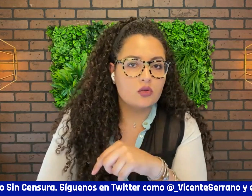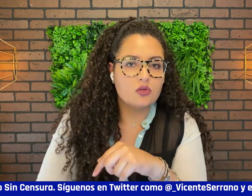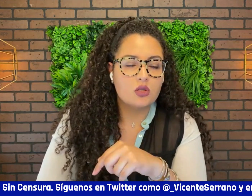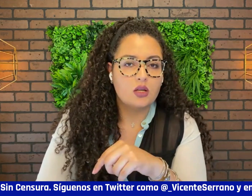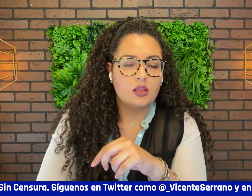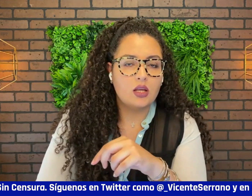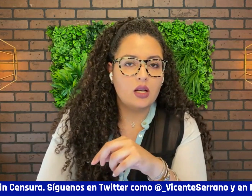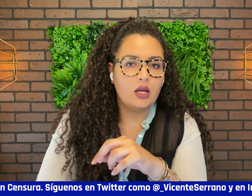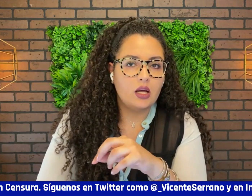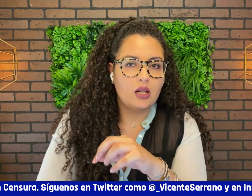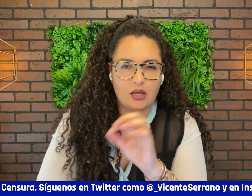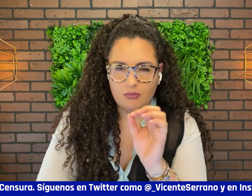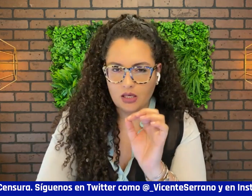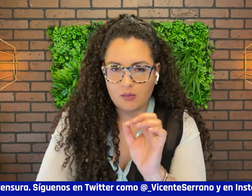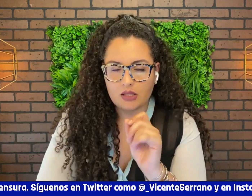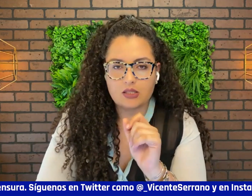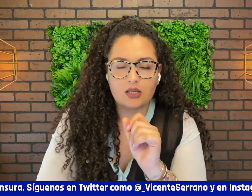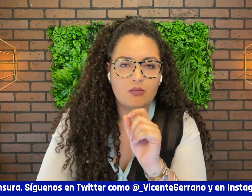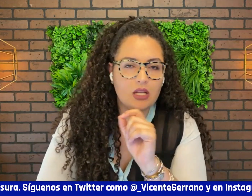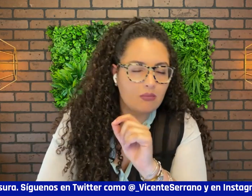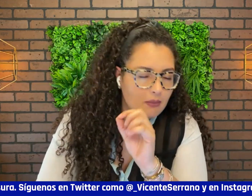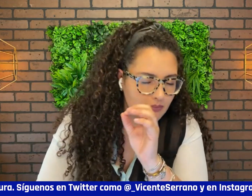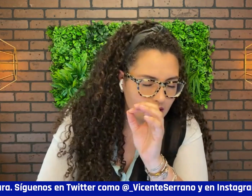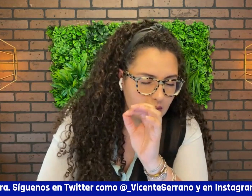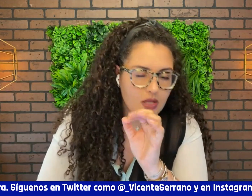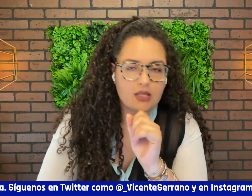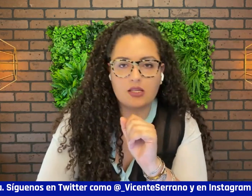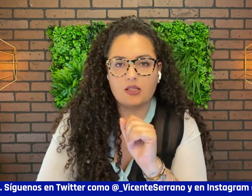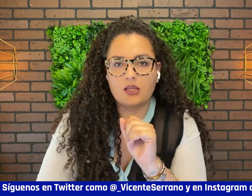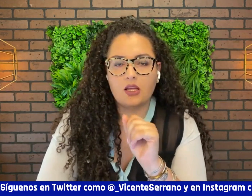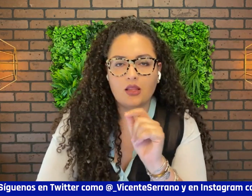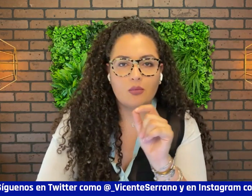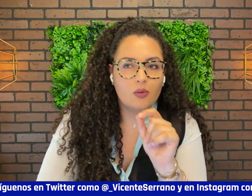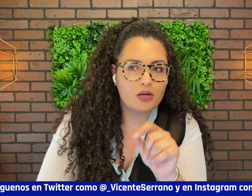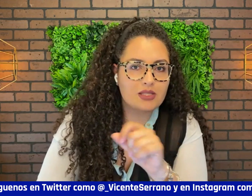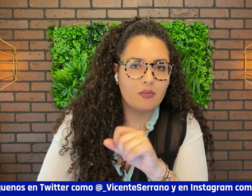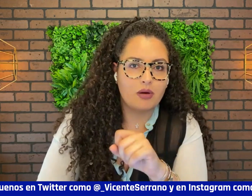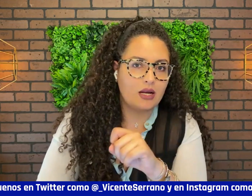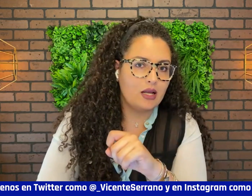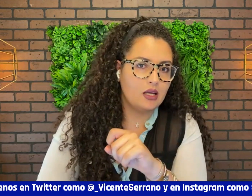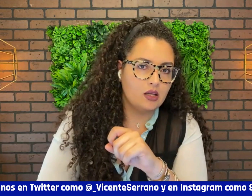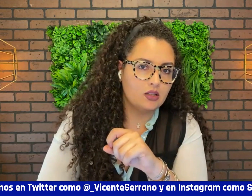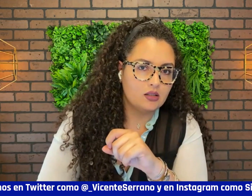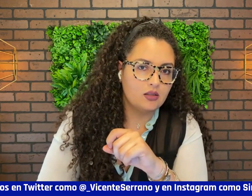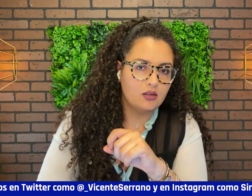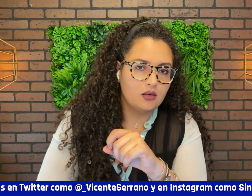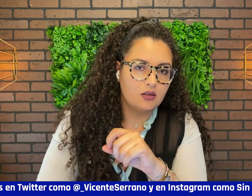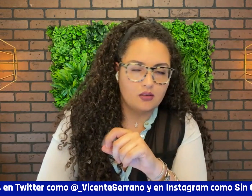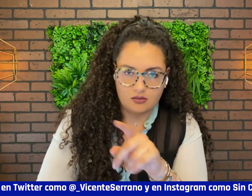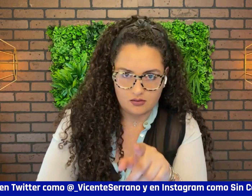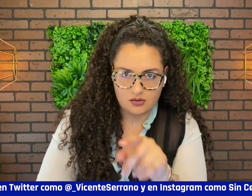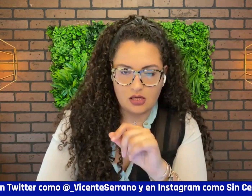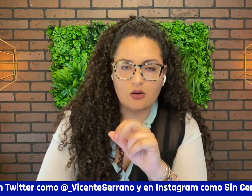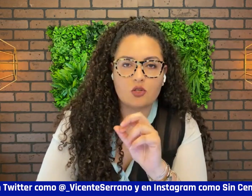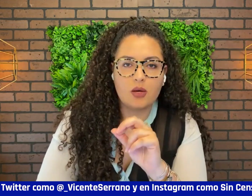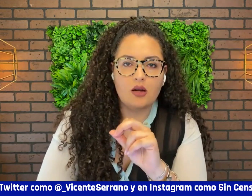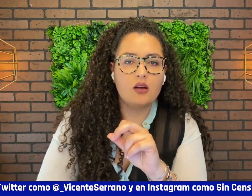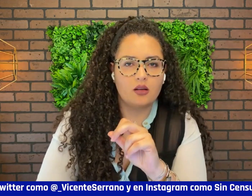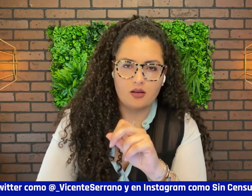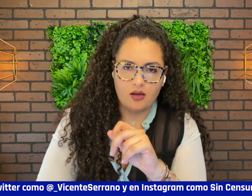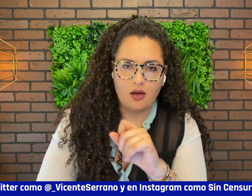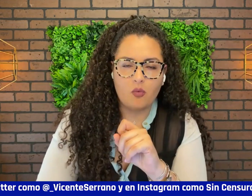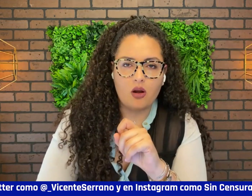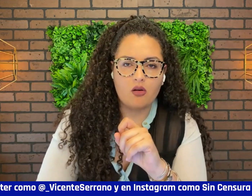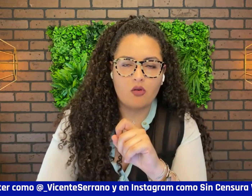de ellos tiene la mínima decencia de volverse a parar ahí. Si los